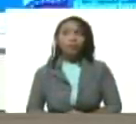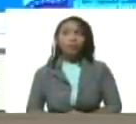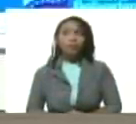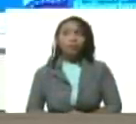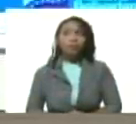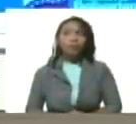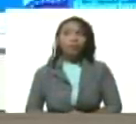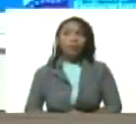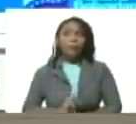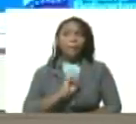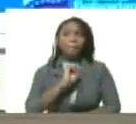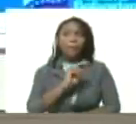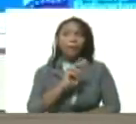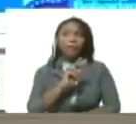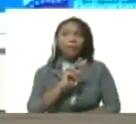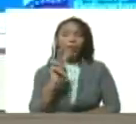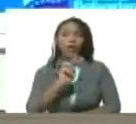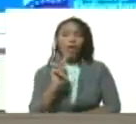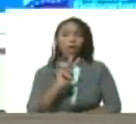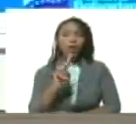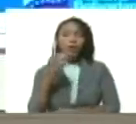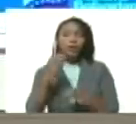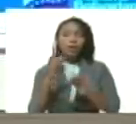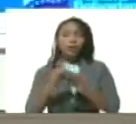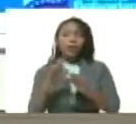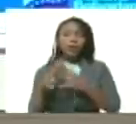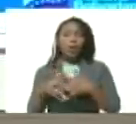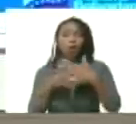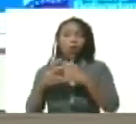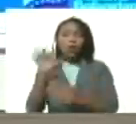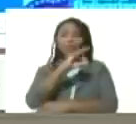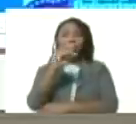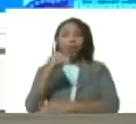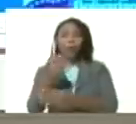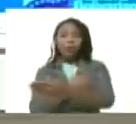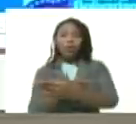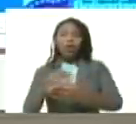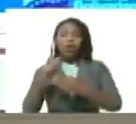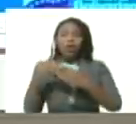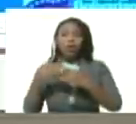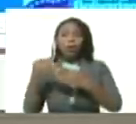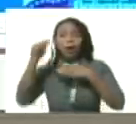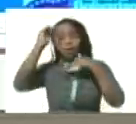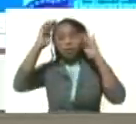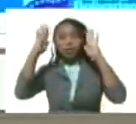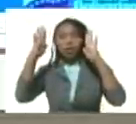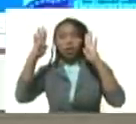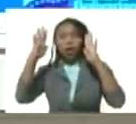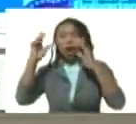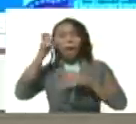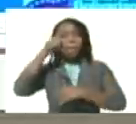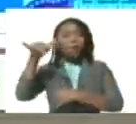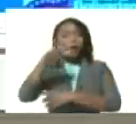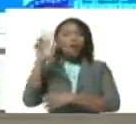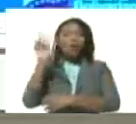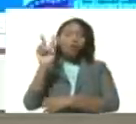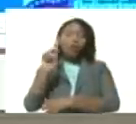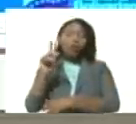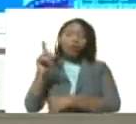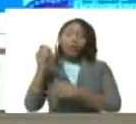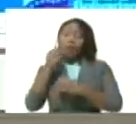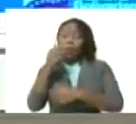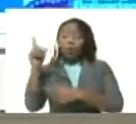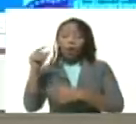22 de septiembre del 2021, Estados Unidos da 300 millones de dólares para atender a la migración venezolana. Bueno, para atender